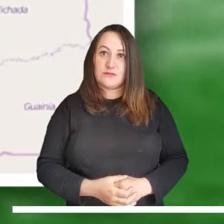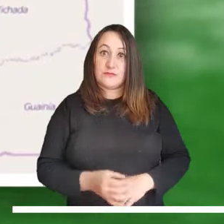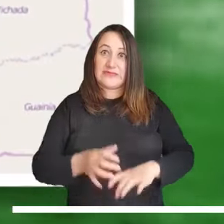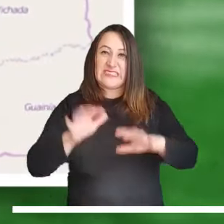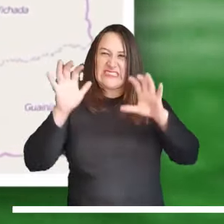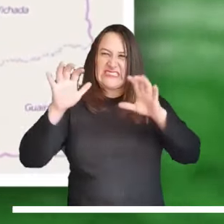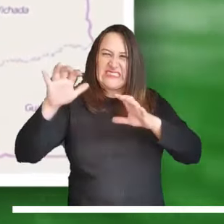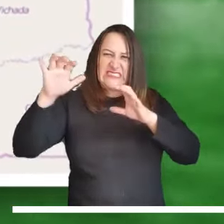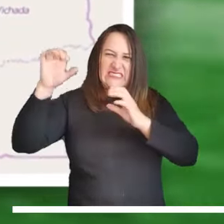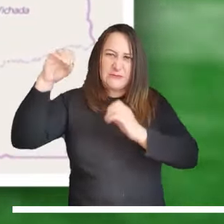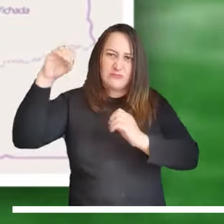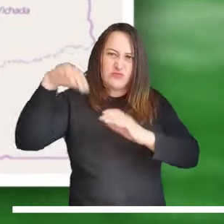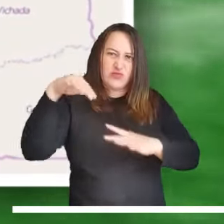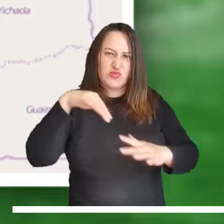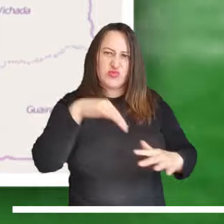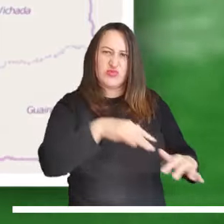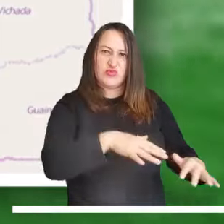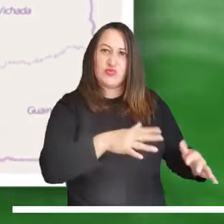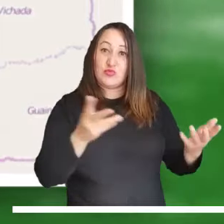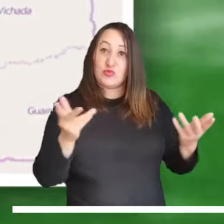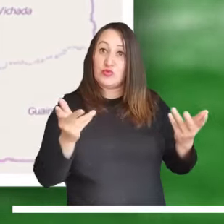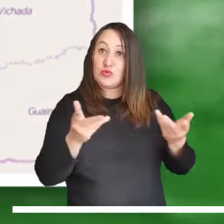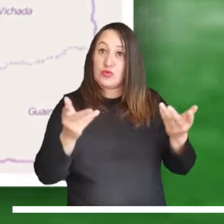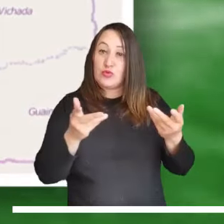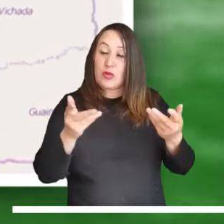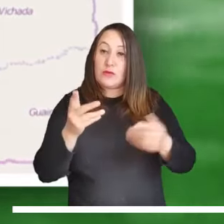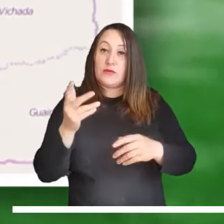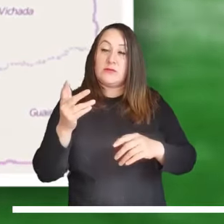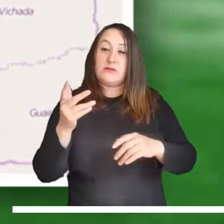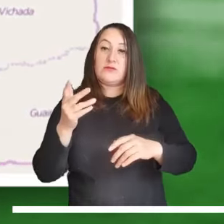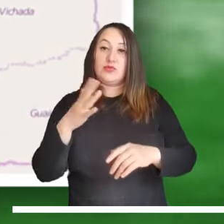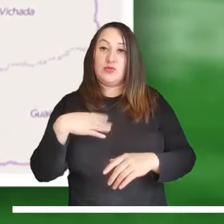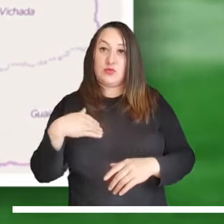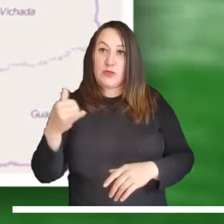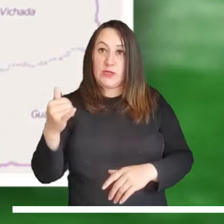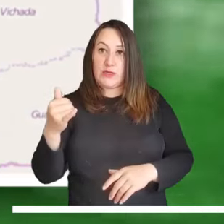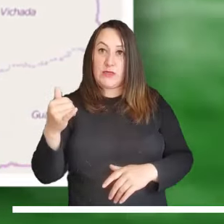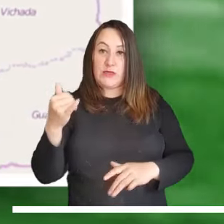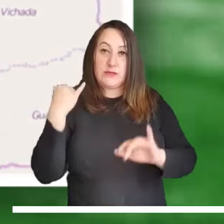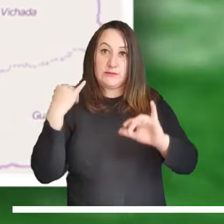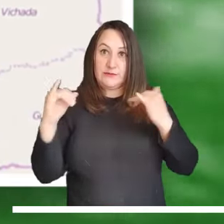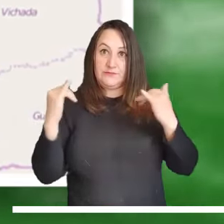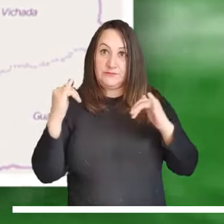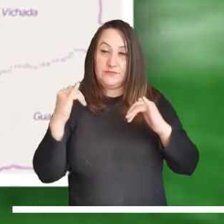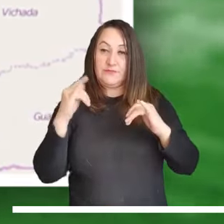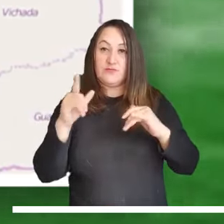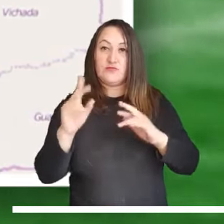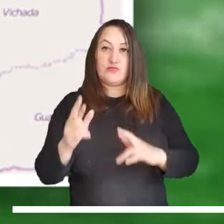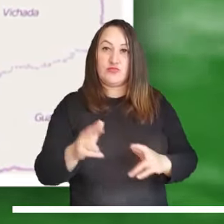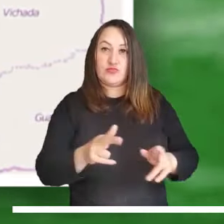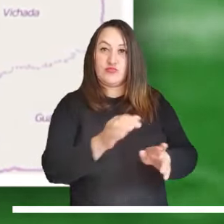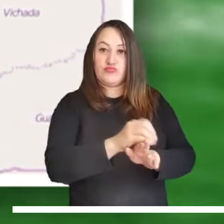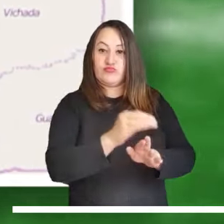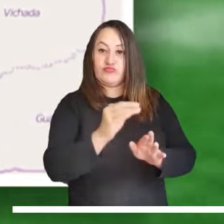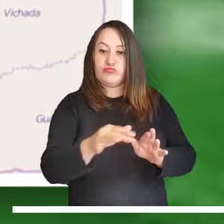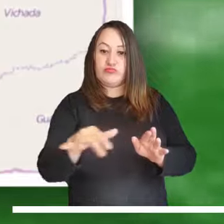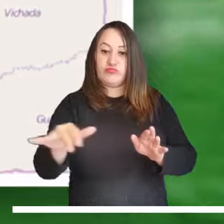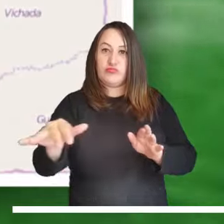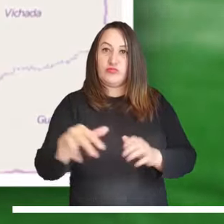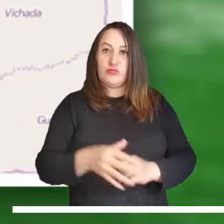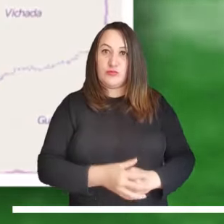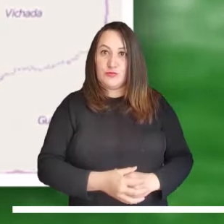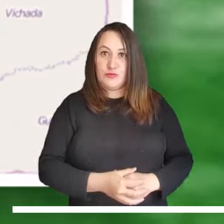Se reporta avenida torrencial en varias veredas del municipio de Yopal, Casanare, por desbordamiento del río Cravo